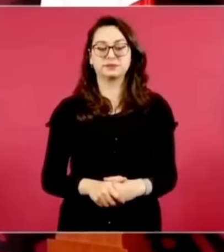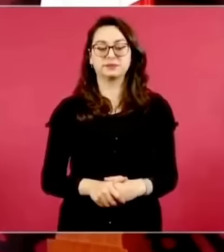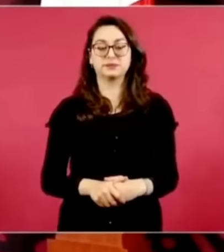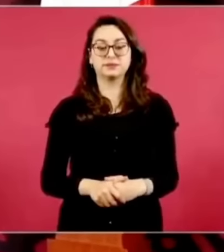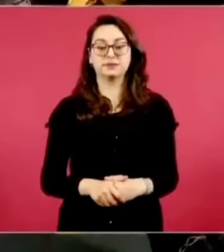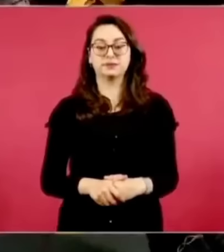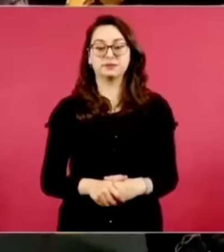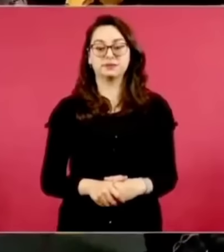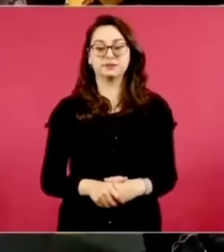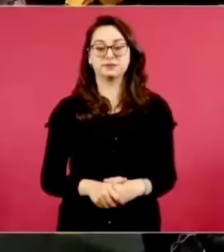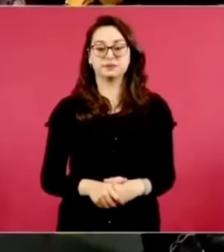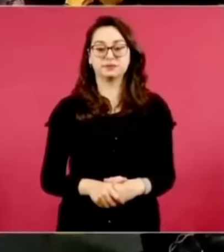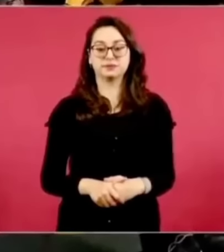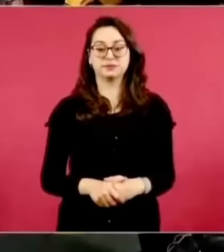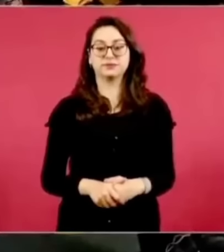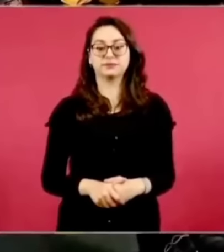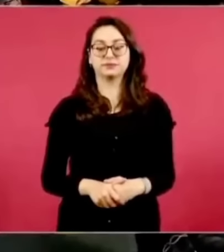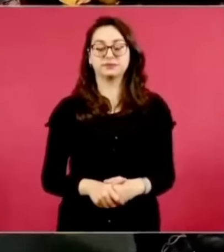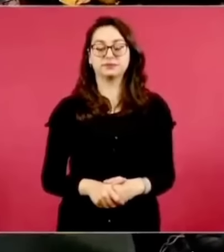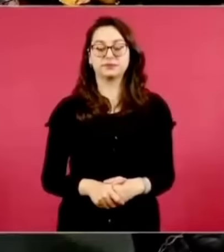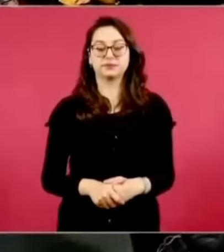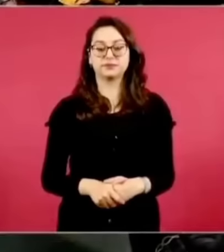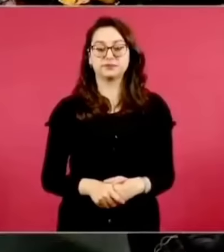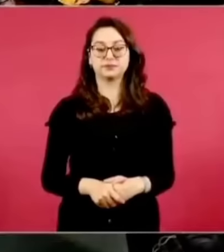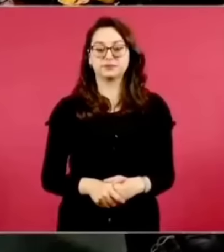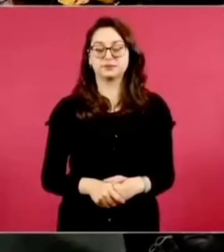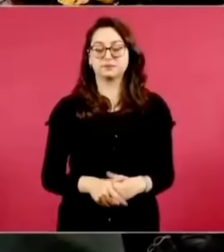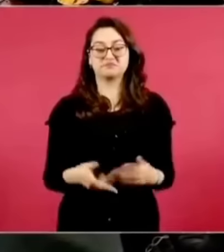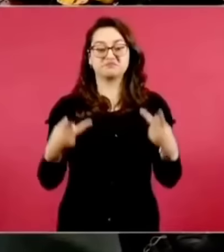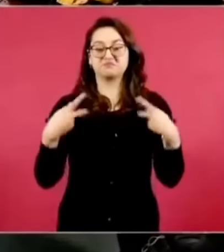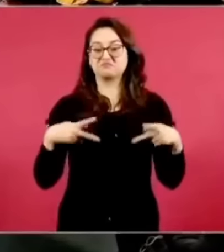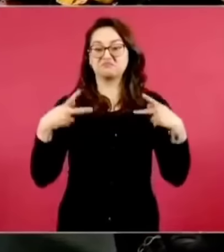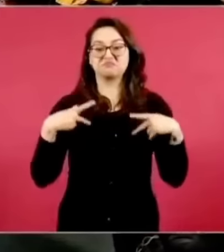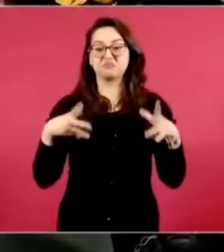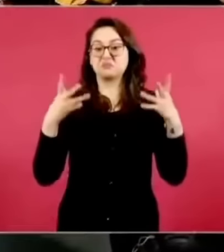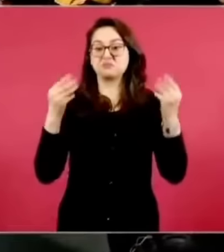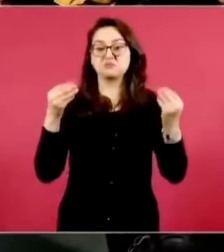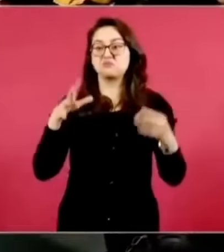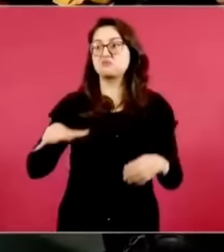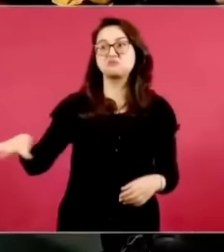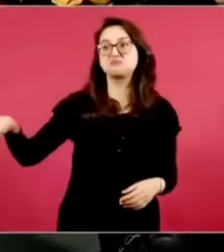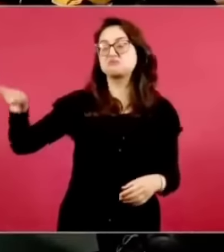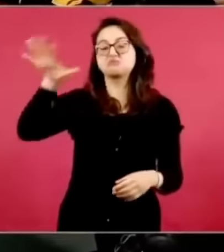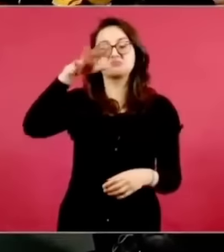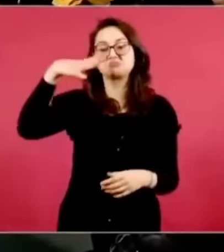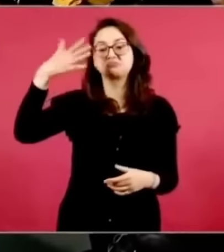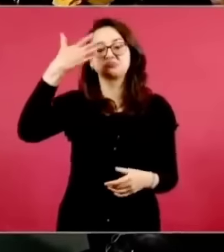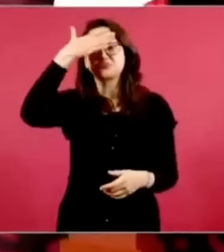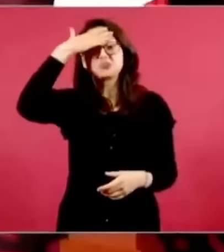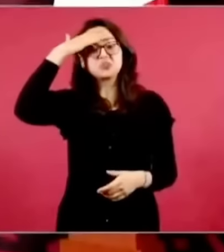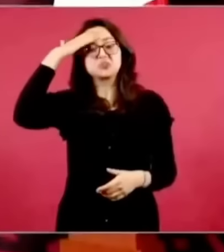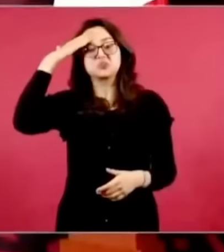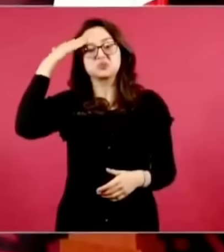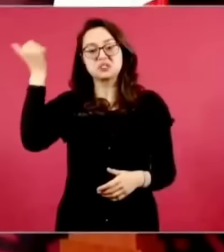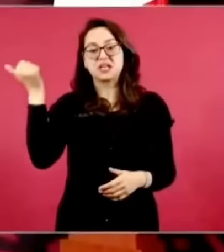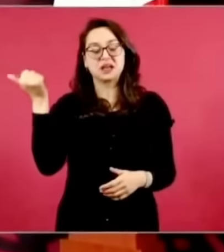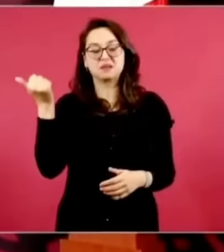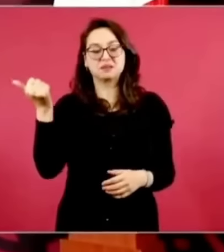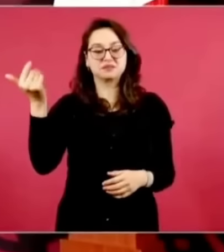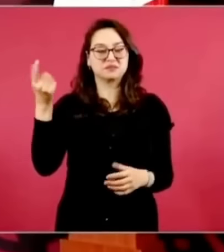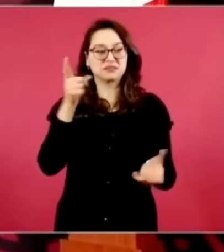muchísimo porque muchos no saben Quiénes son los